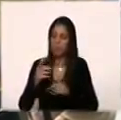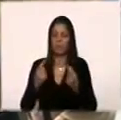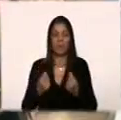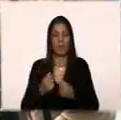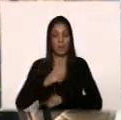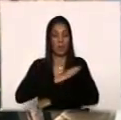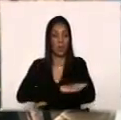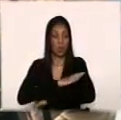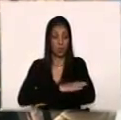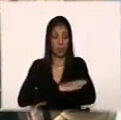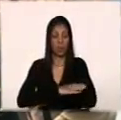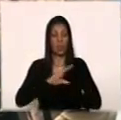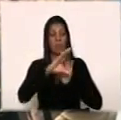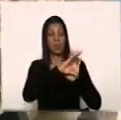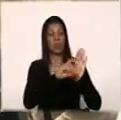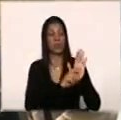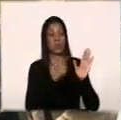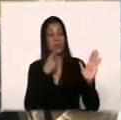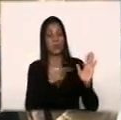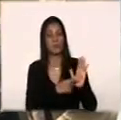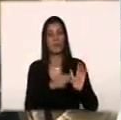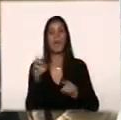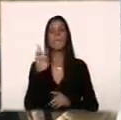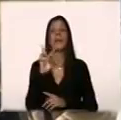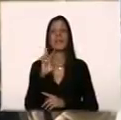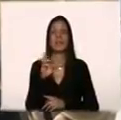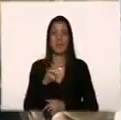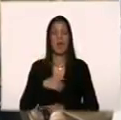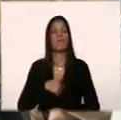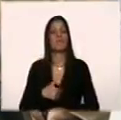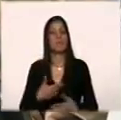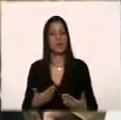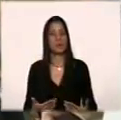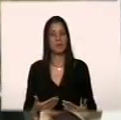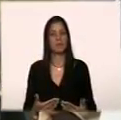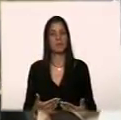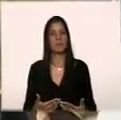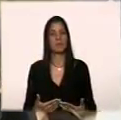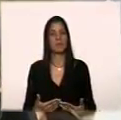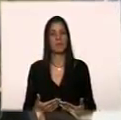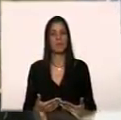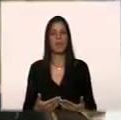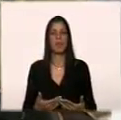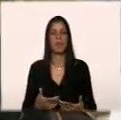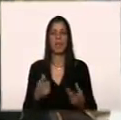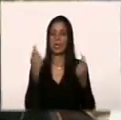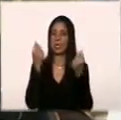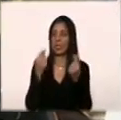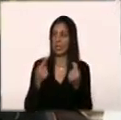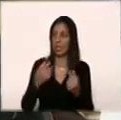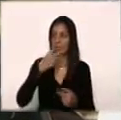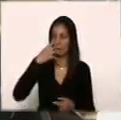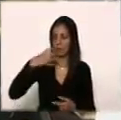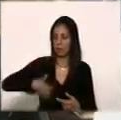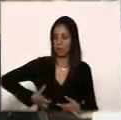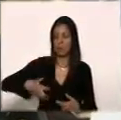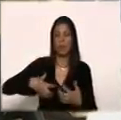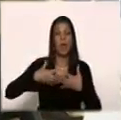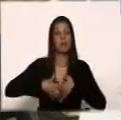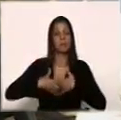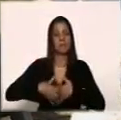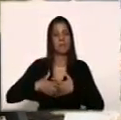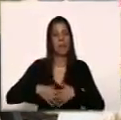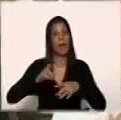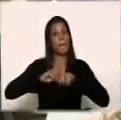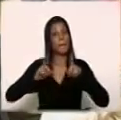cumpliendo los mandatos de la Constitución. En Venezuela es posible generar riqueza, siempre que se garantice su